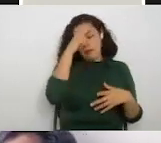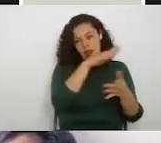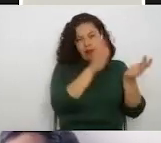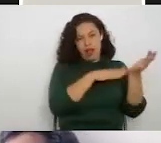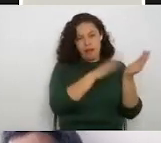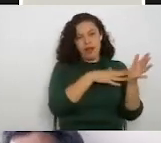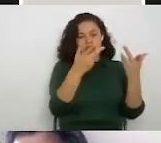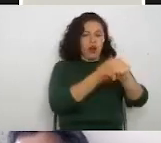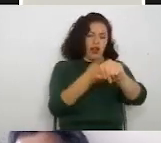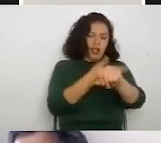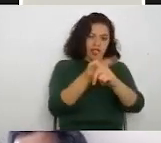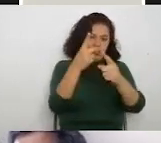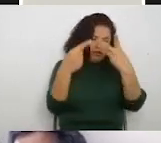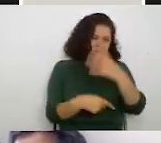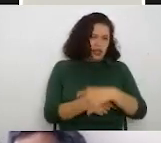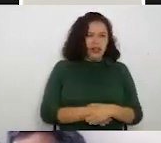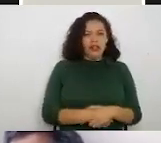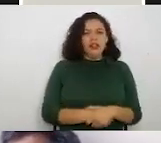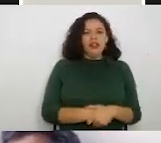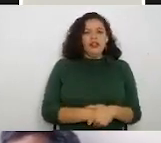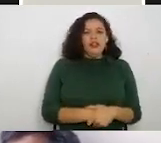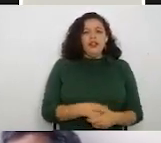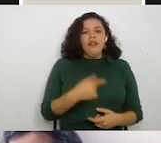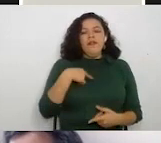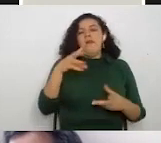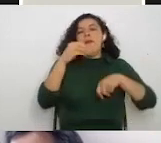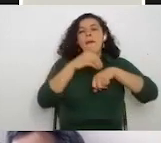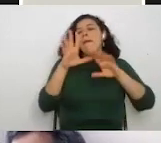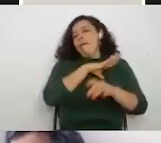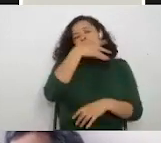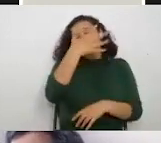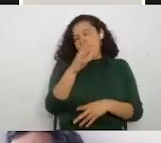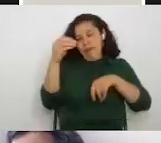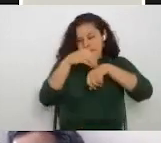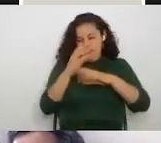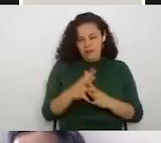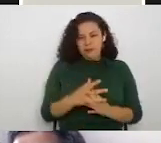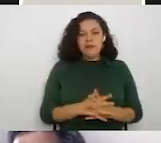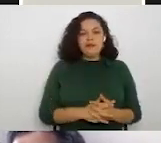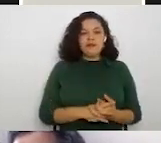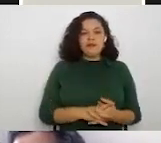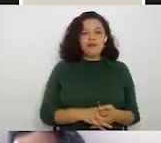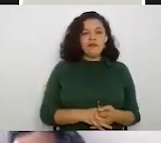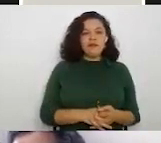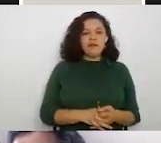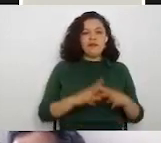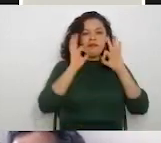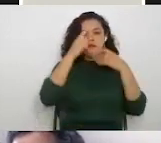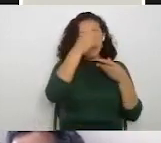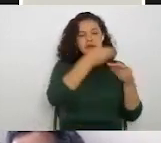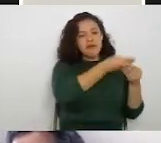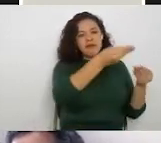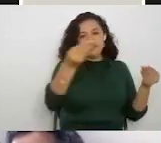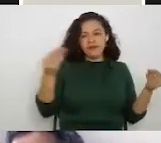y de registros, etcétera, ¿no? Aquí se los estamos poniendo de una manera muy general. Los mecanismos de distribución, en el caso de